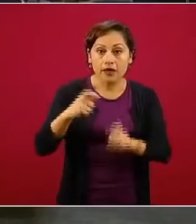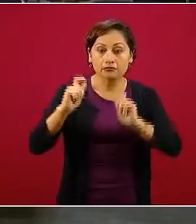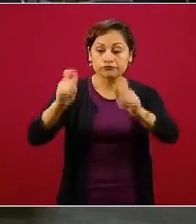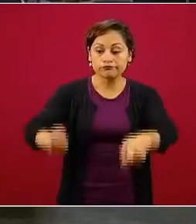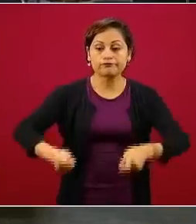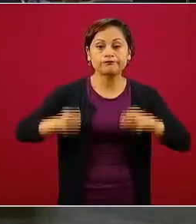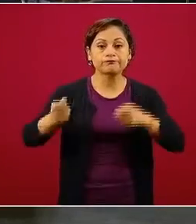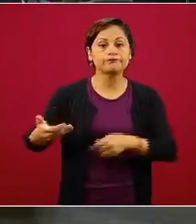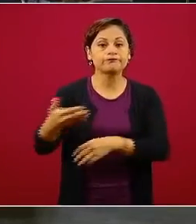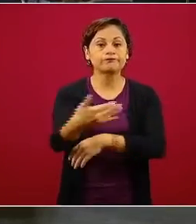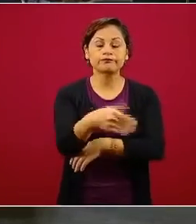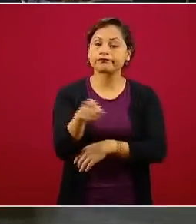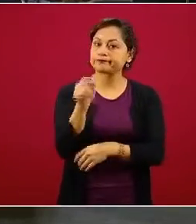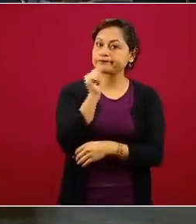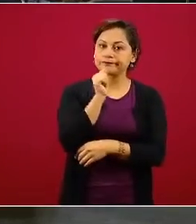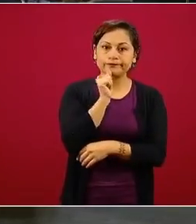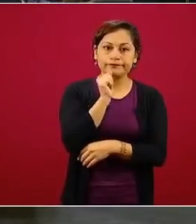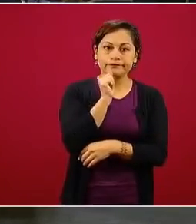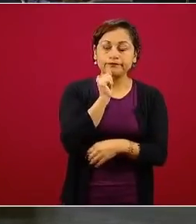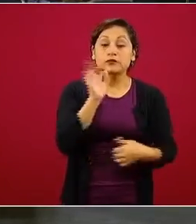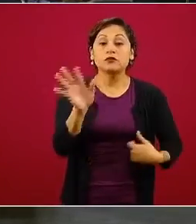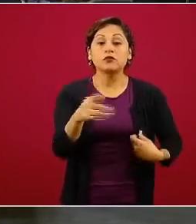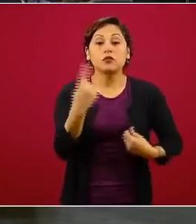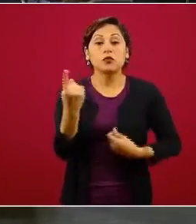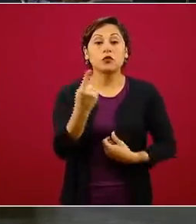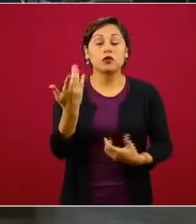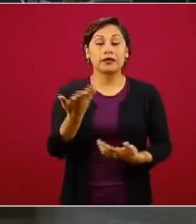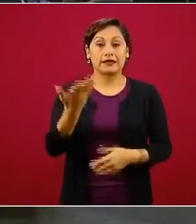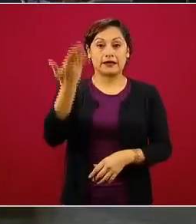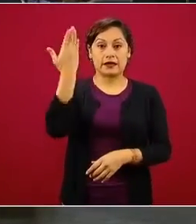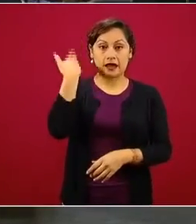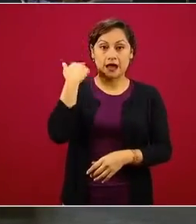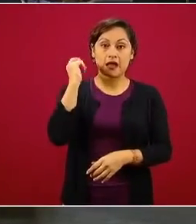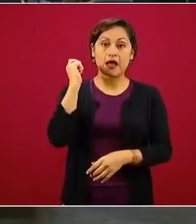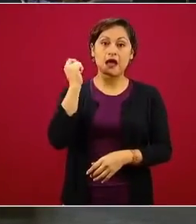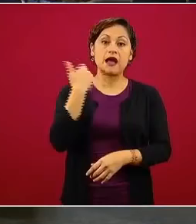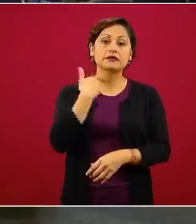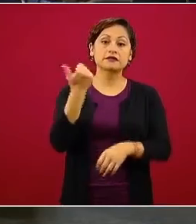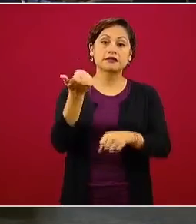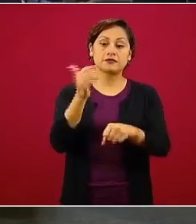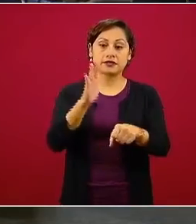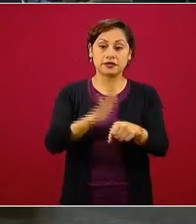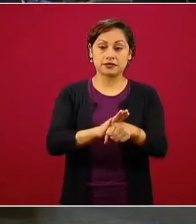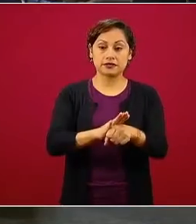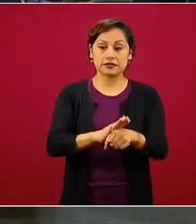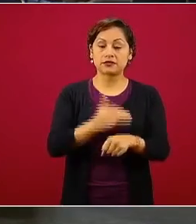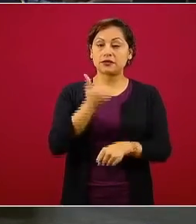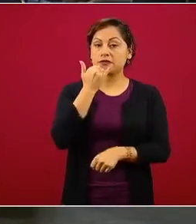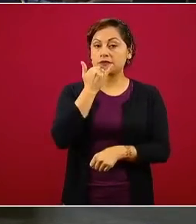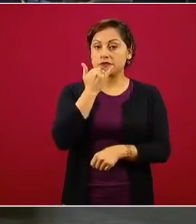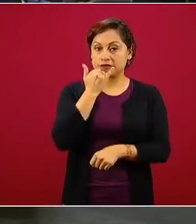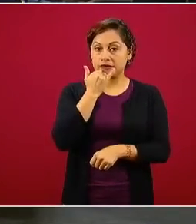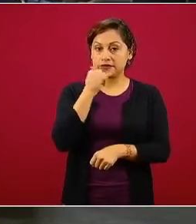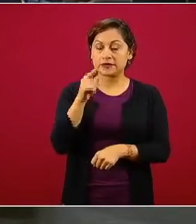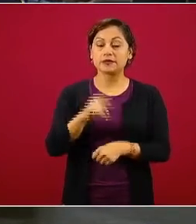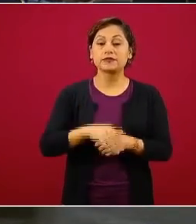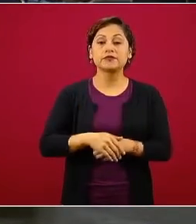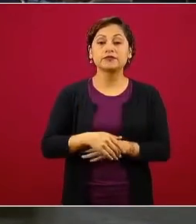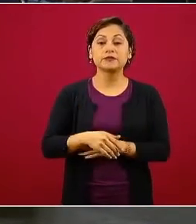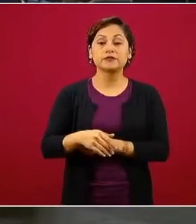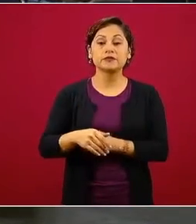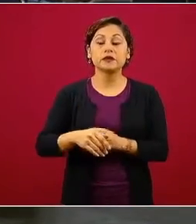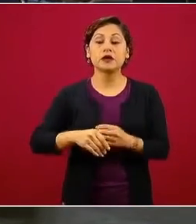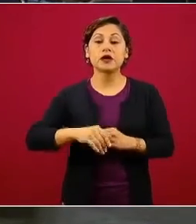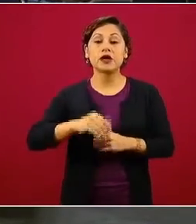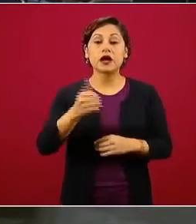porque en las administraciones anteriores, permítame tantito, en administraciones anteriores